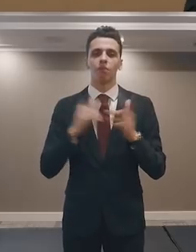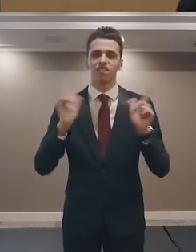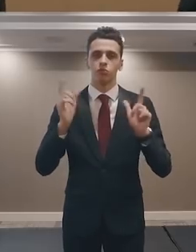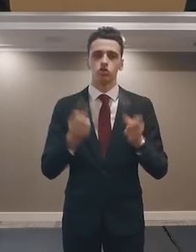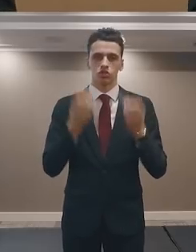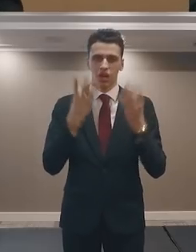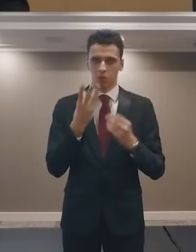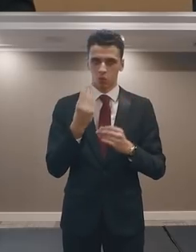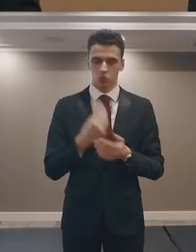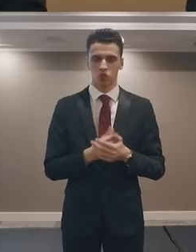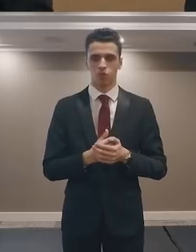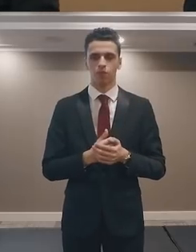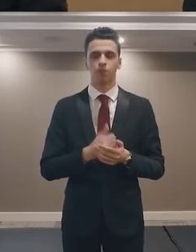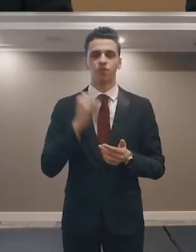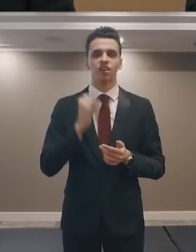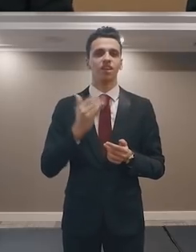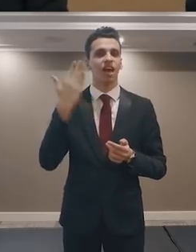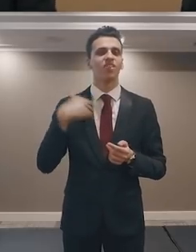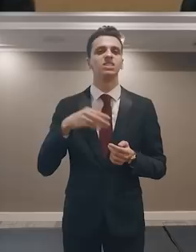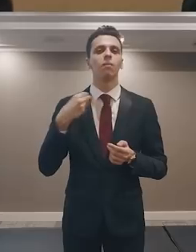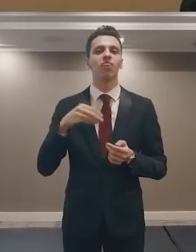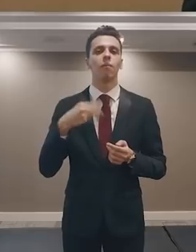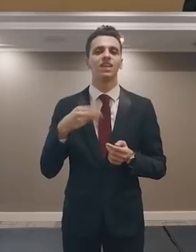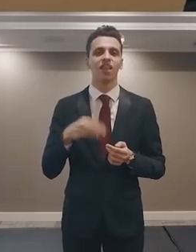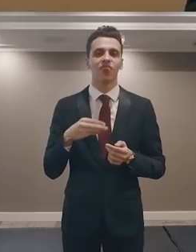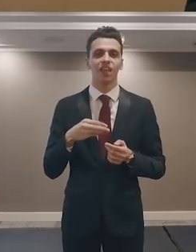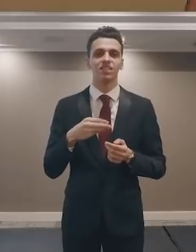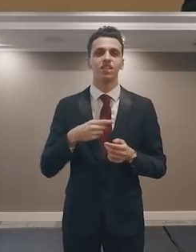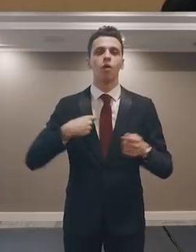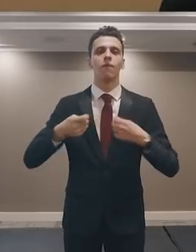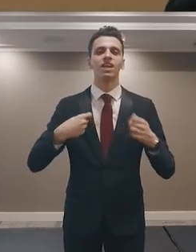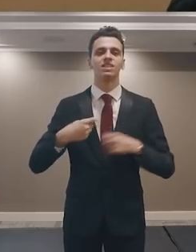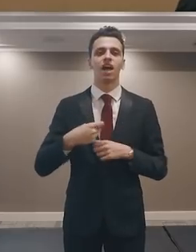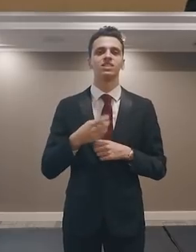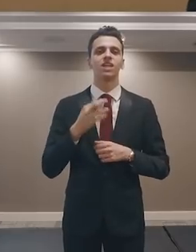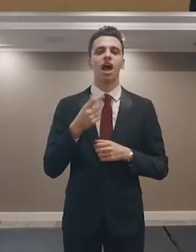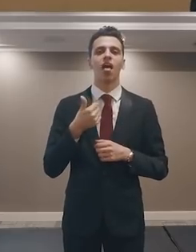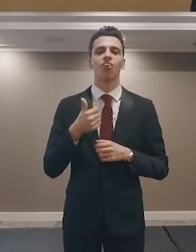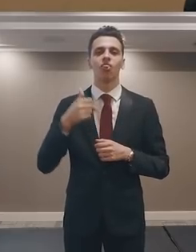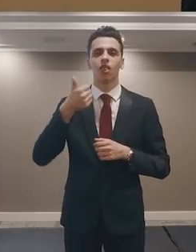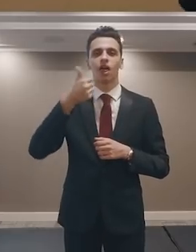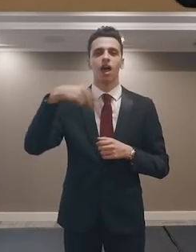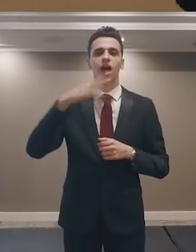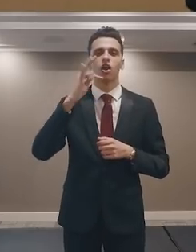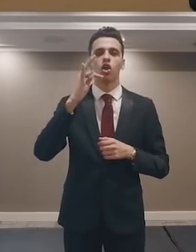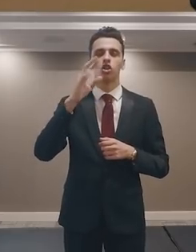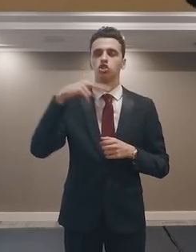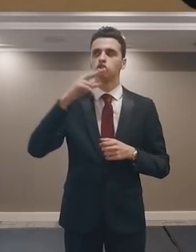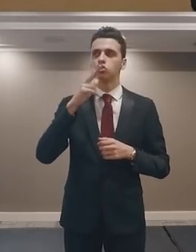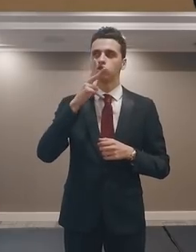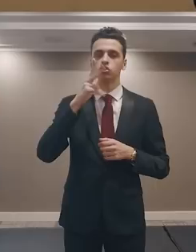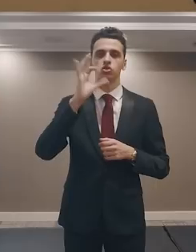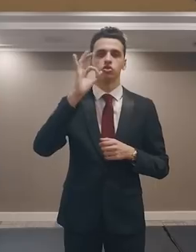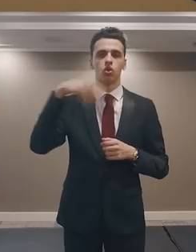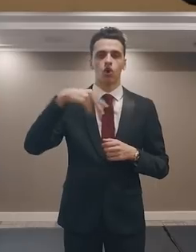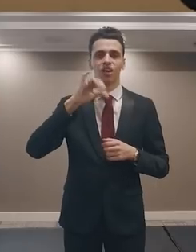vicepresidente de ventas mundial de anthony robbins quien sabe quién es anthony robbins quien lo conoce conocéis que no lo conozca que